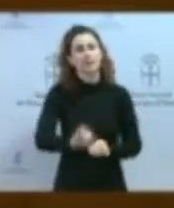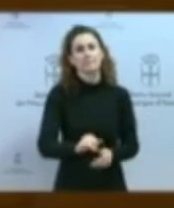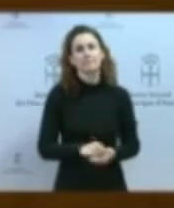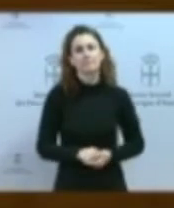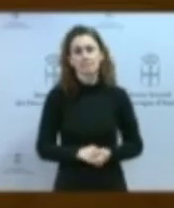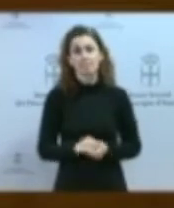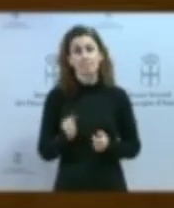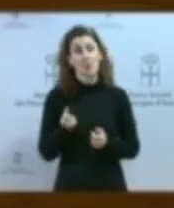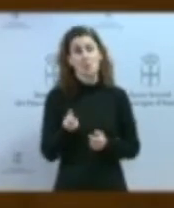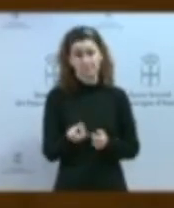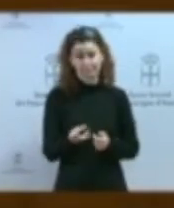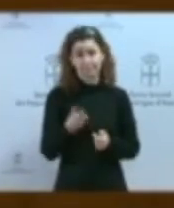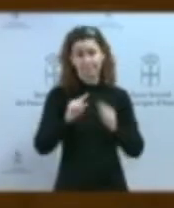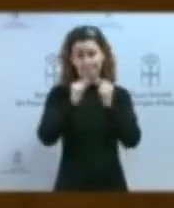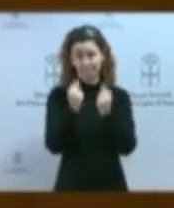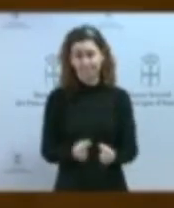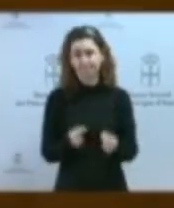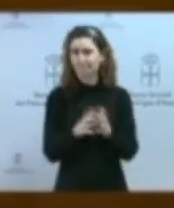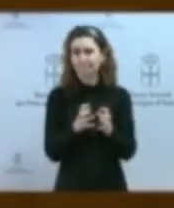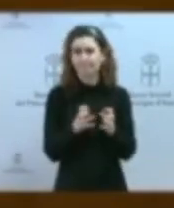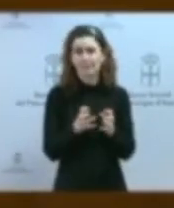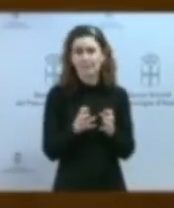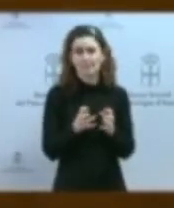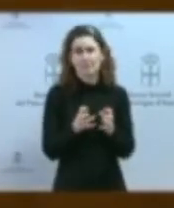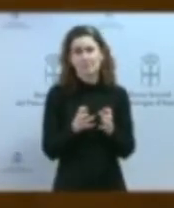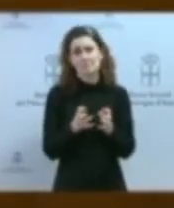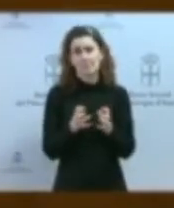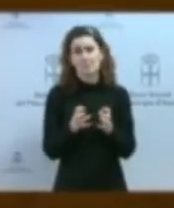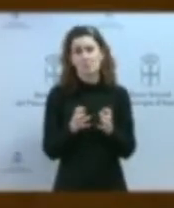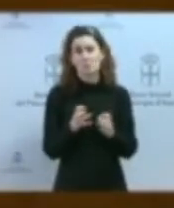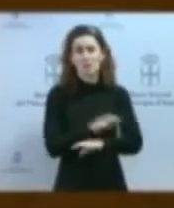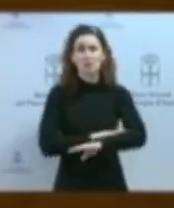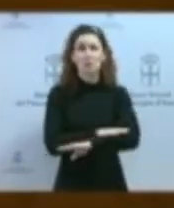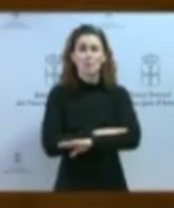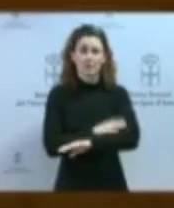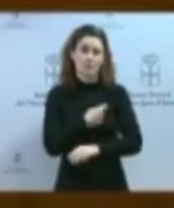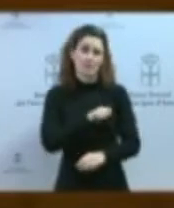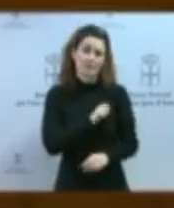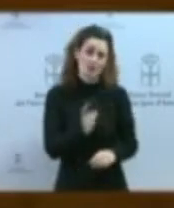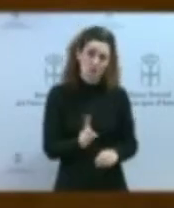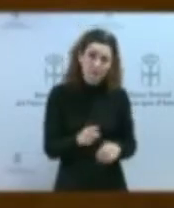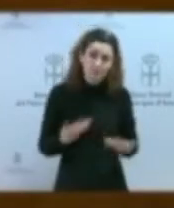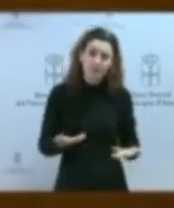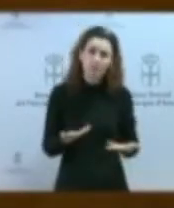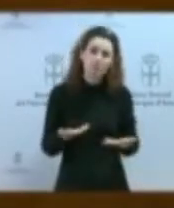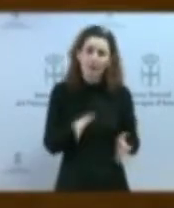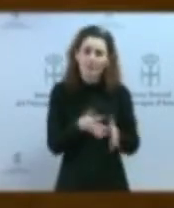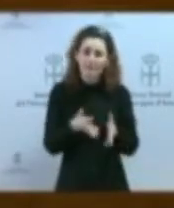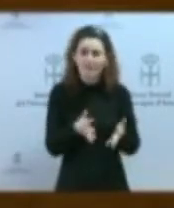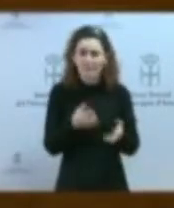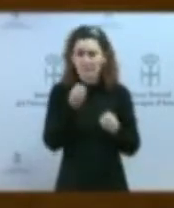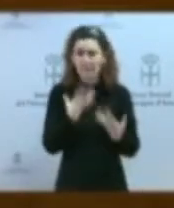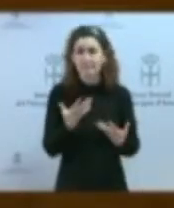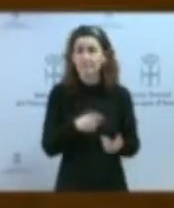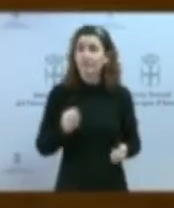como las aprobadas por el Gobierno de coalición, pero van en una dirección adecuada y desde Podemos Asturias, desde la responsabilidad, considerando que hay